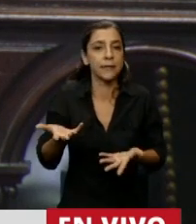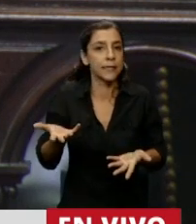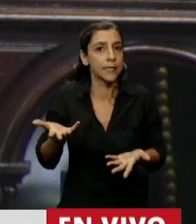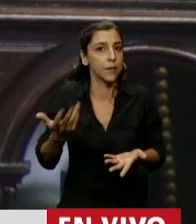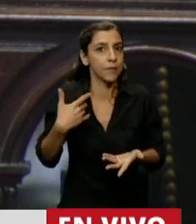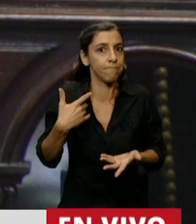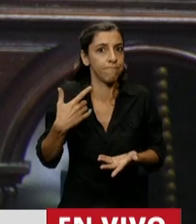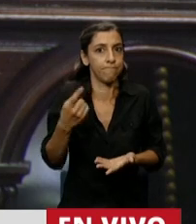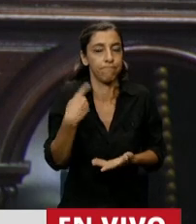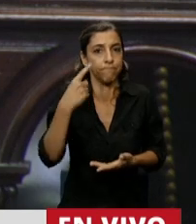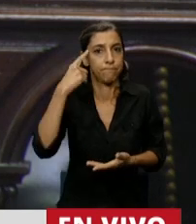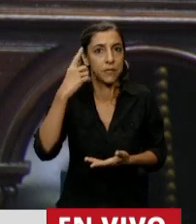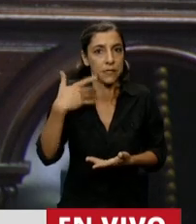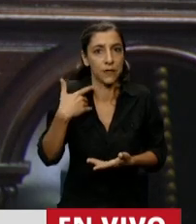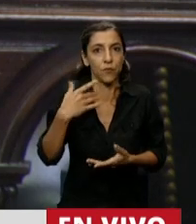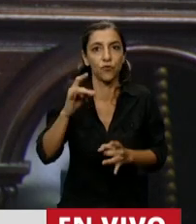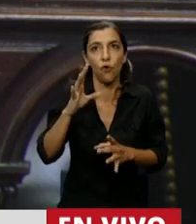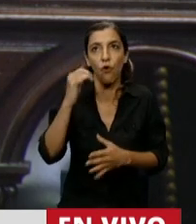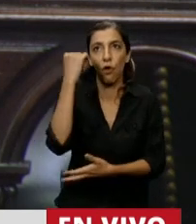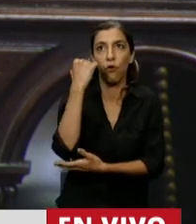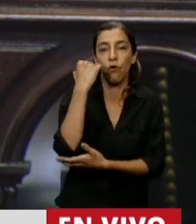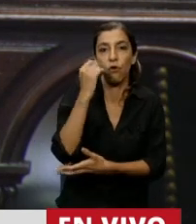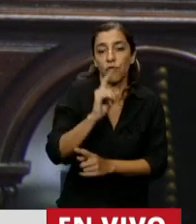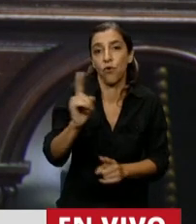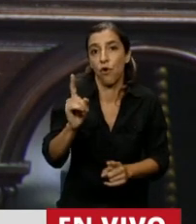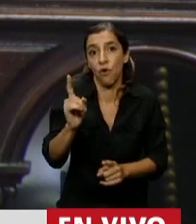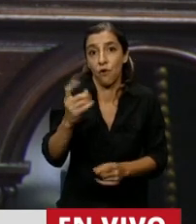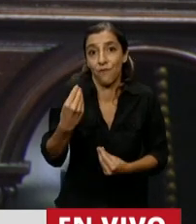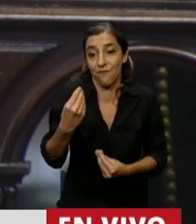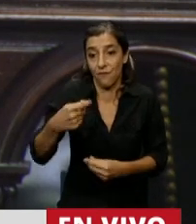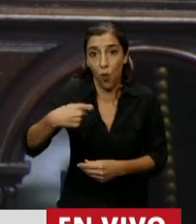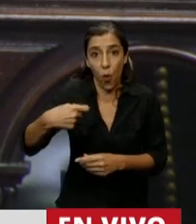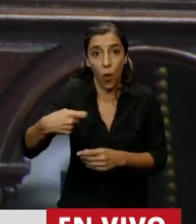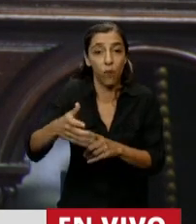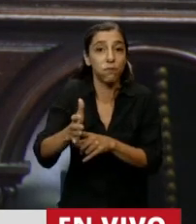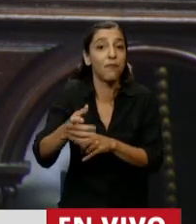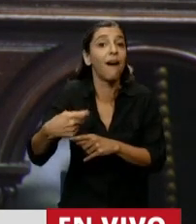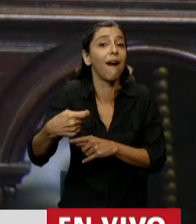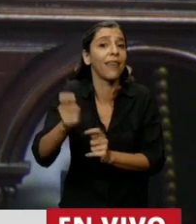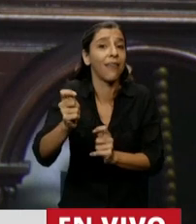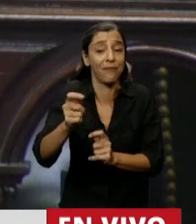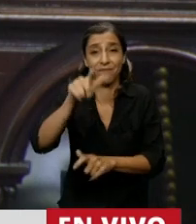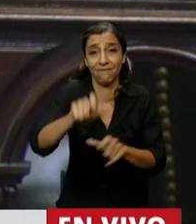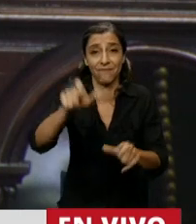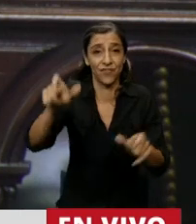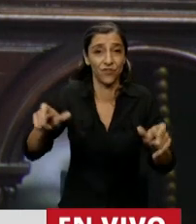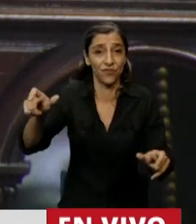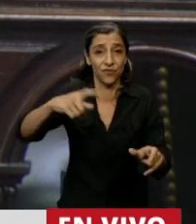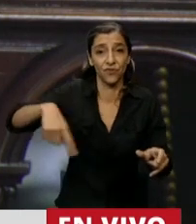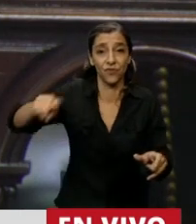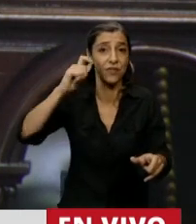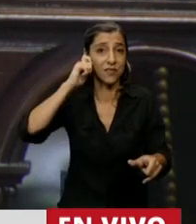solo de la racionalidad económica. Se habla de gente que está en sus últimos años de su vida y